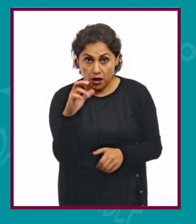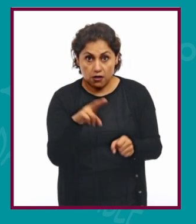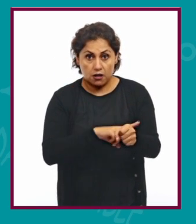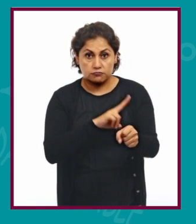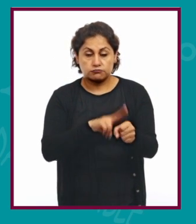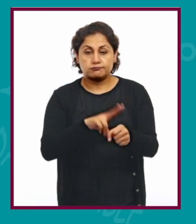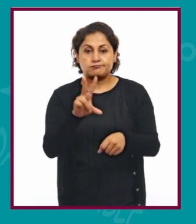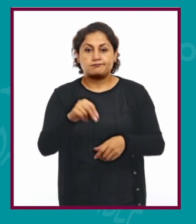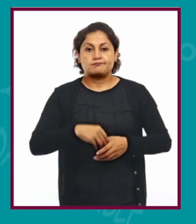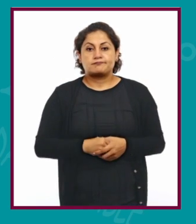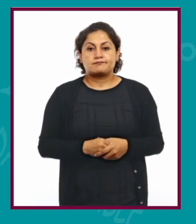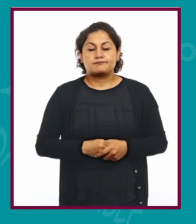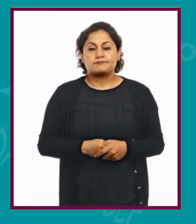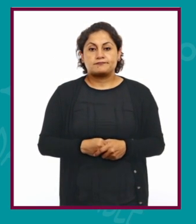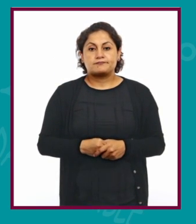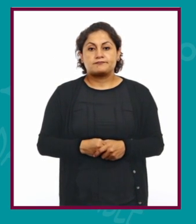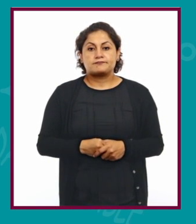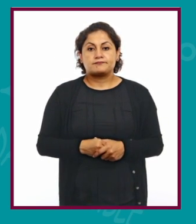un error.